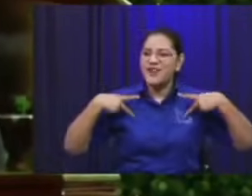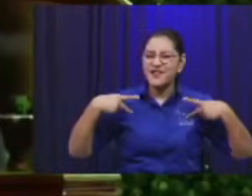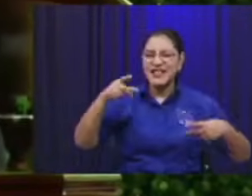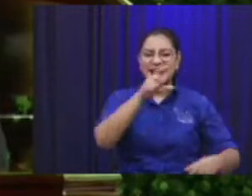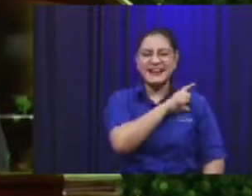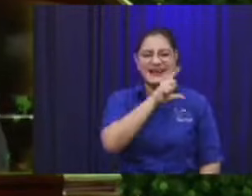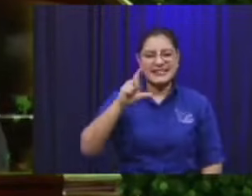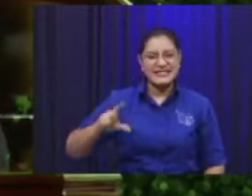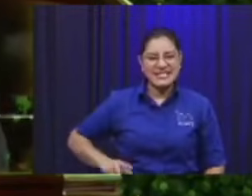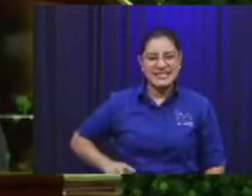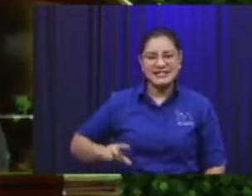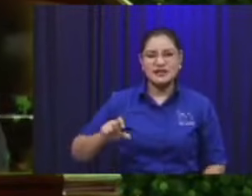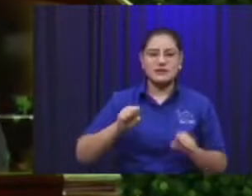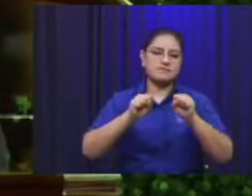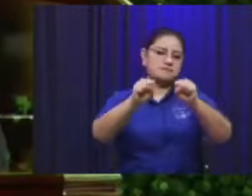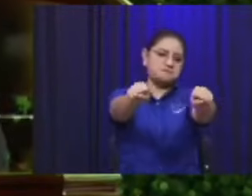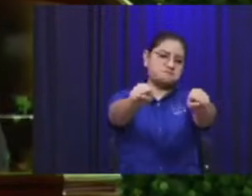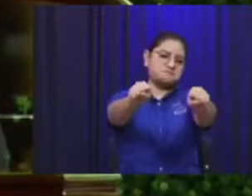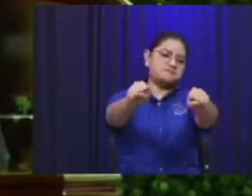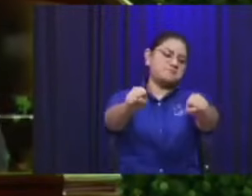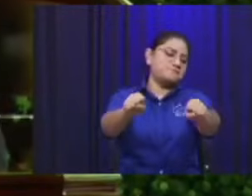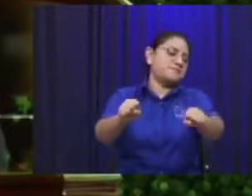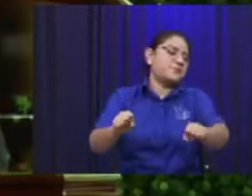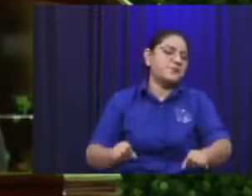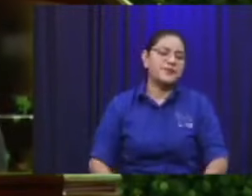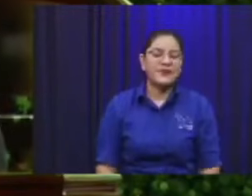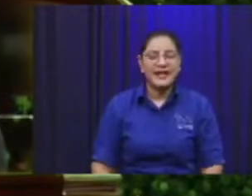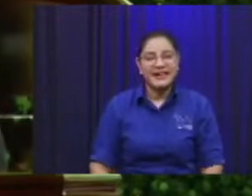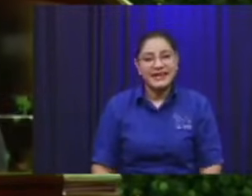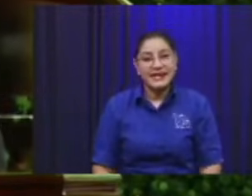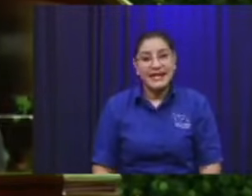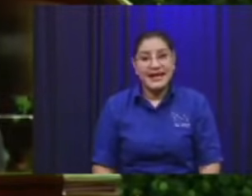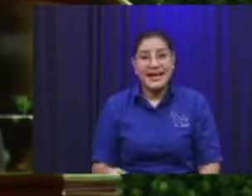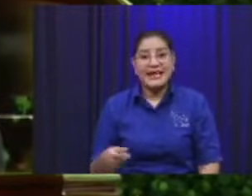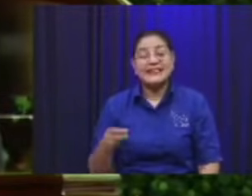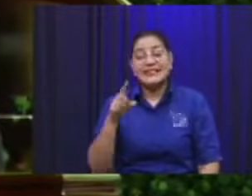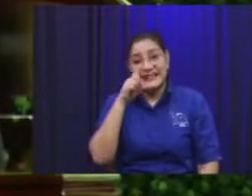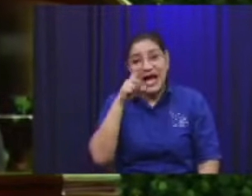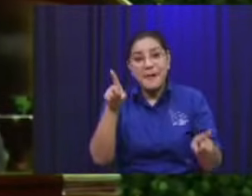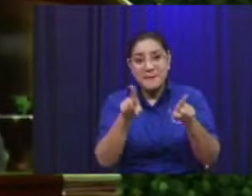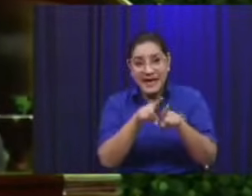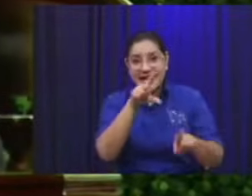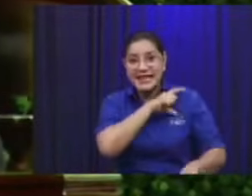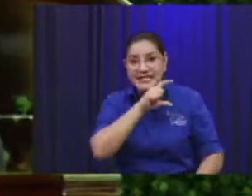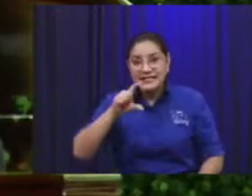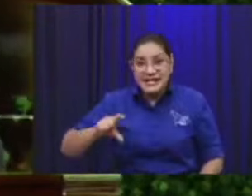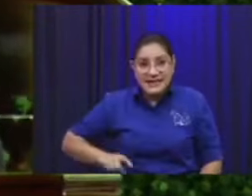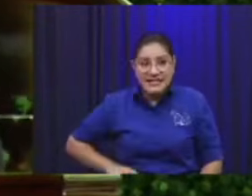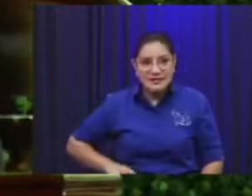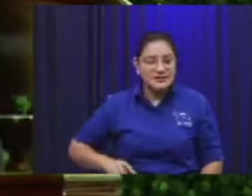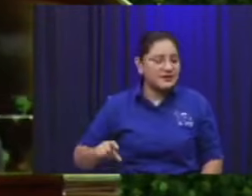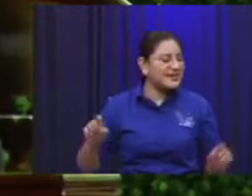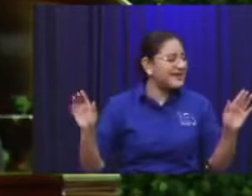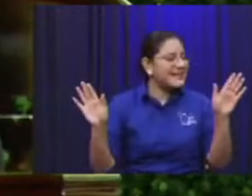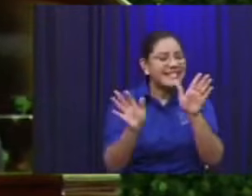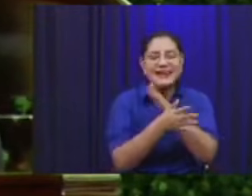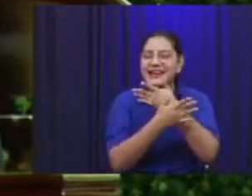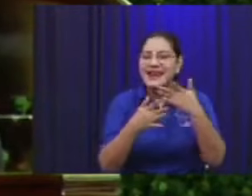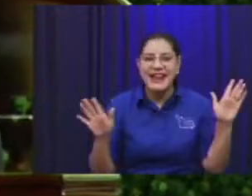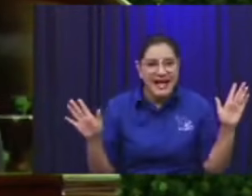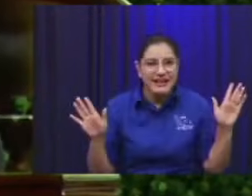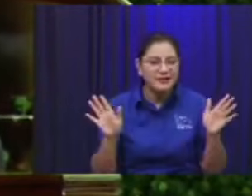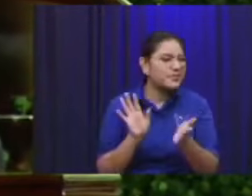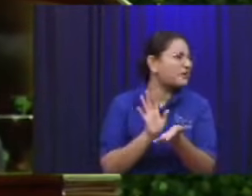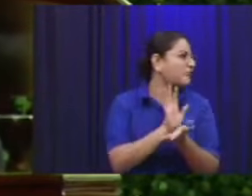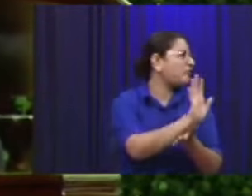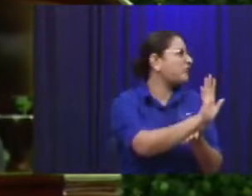y el morir es ganancia verdad entonces y eso nadie nadie lo puede evadir un